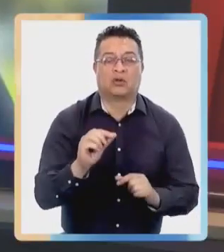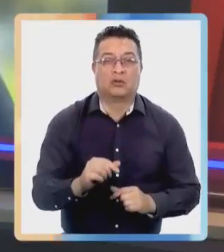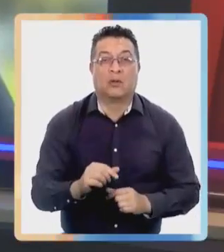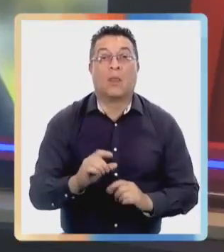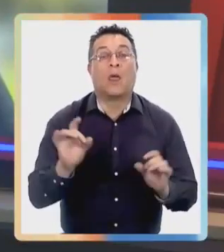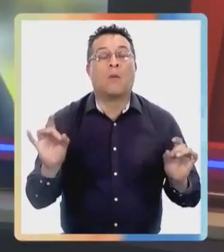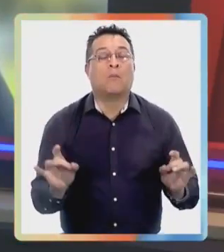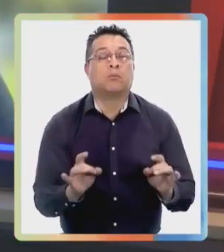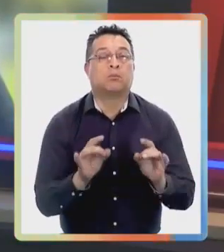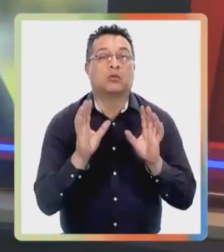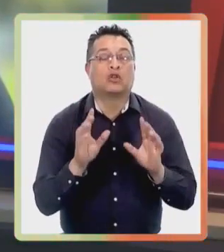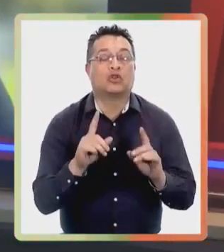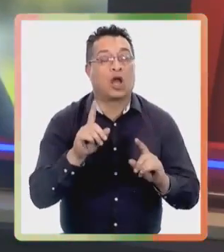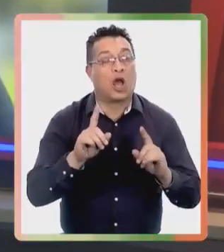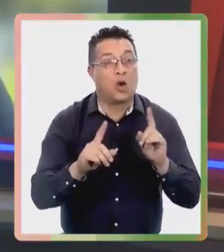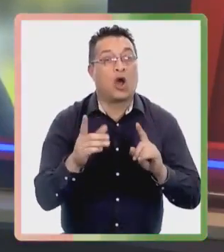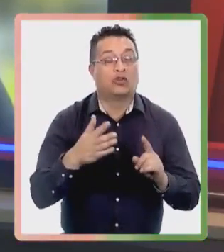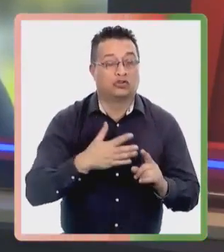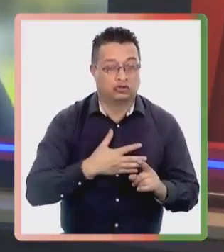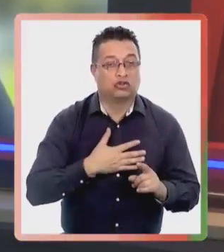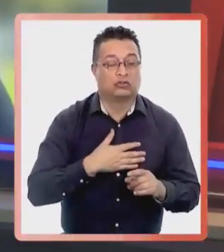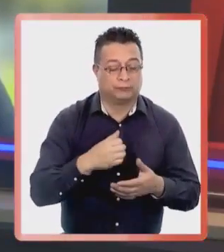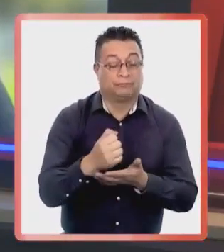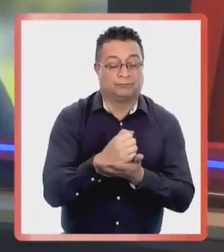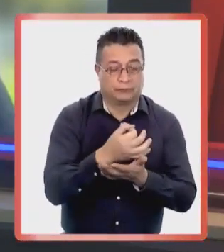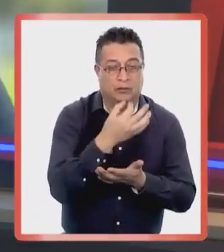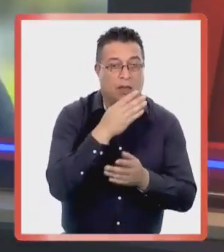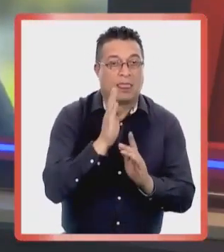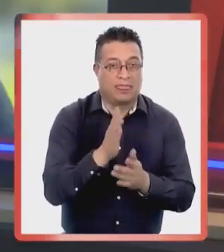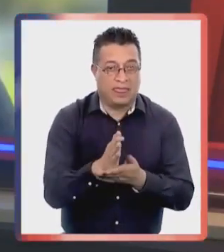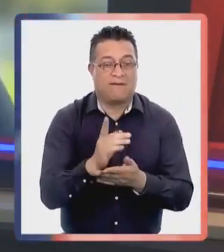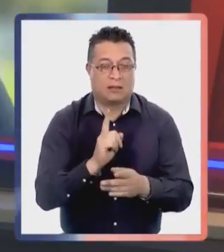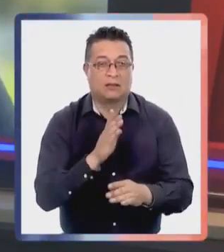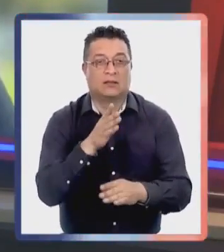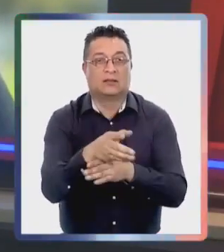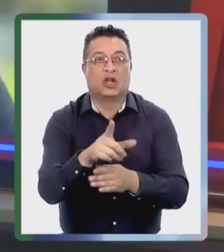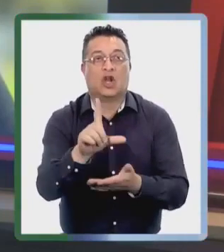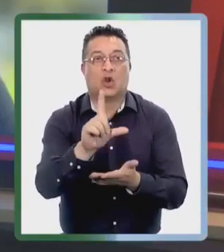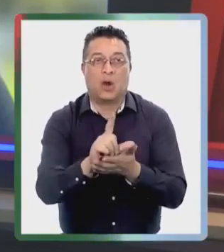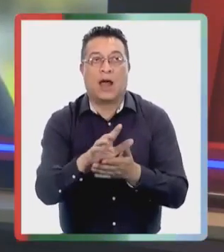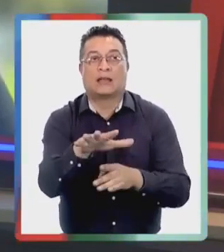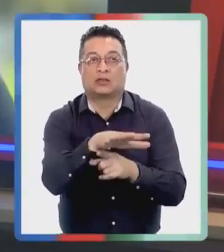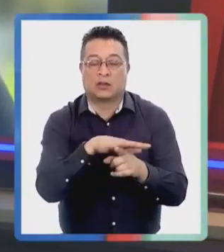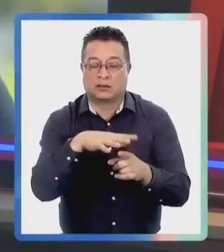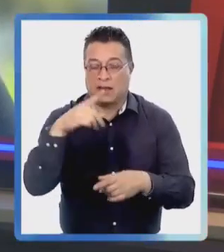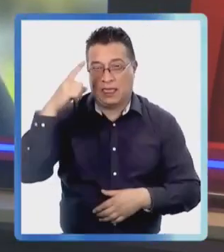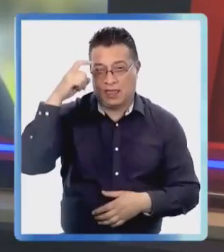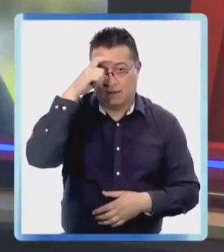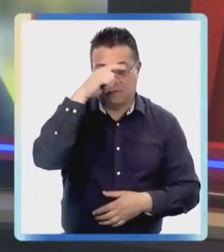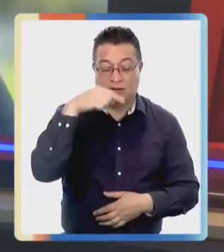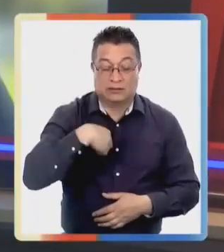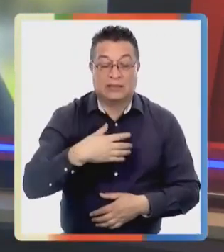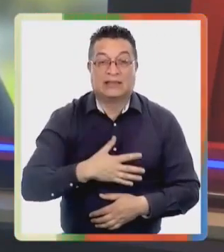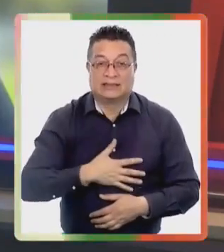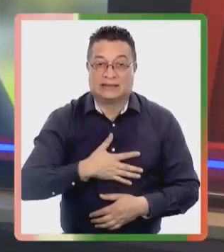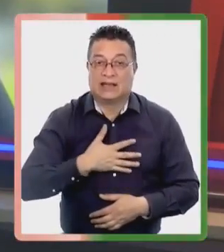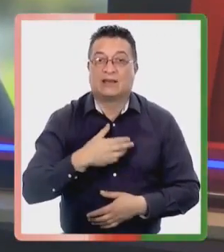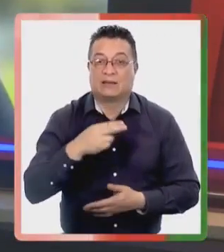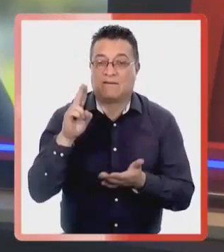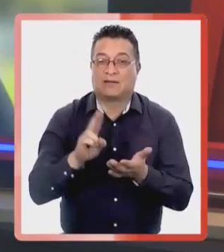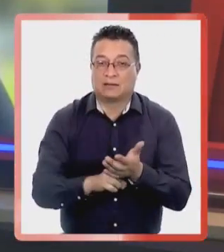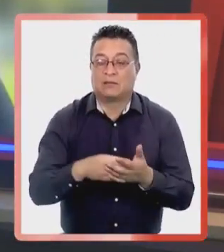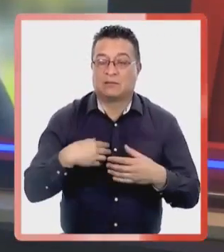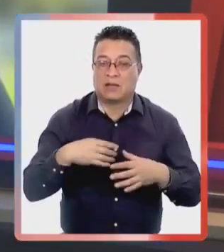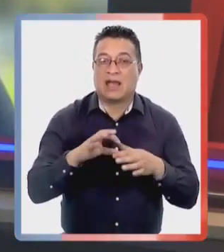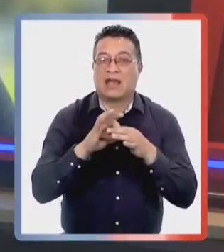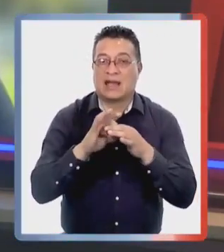si por alguna razón yo estoy bajo tratamiento, pero tengo que ir hacia un lugar o una situación que me complica y siento que de verdad